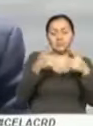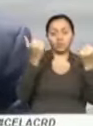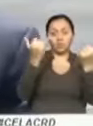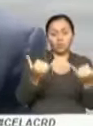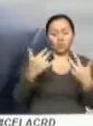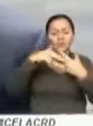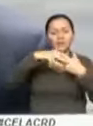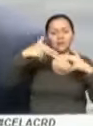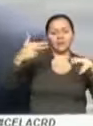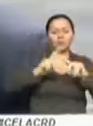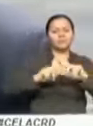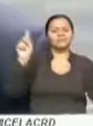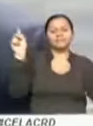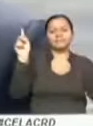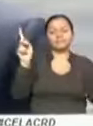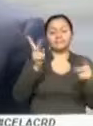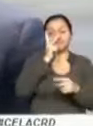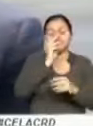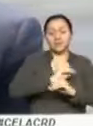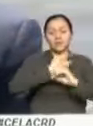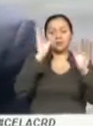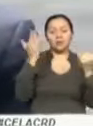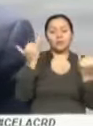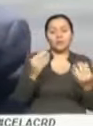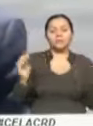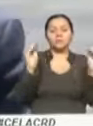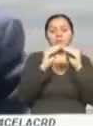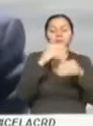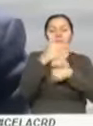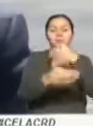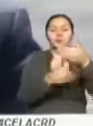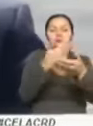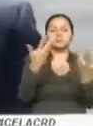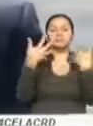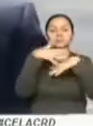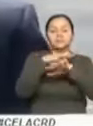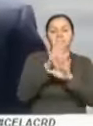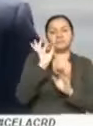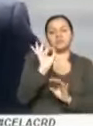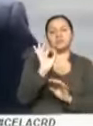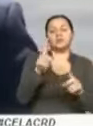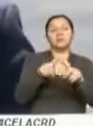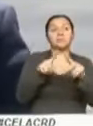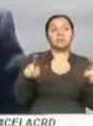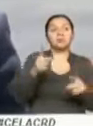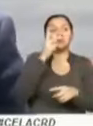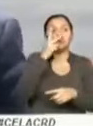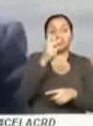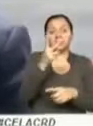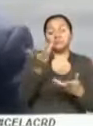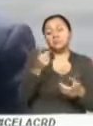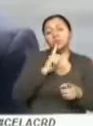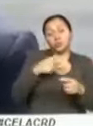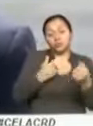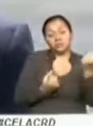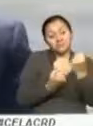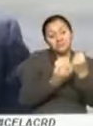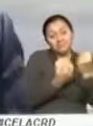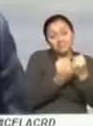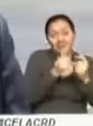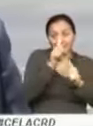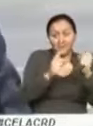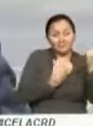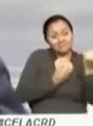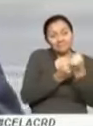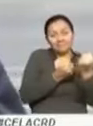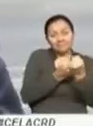región diferente. Entonces se ha debilitado el proceso integracionista. Y mal paga el diablo a sus devotos, ¿no? Miren algunos con tanto